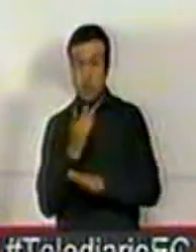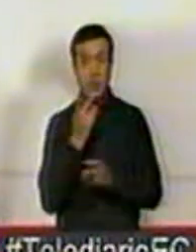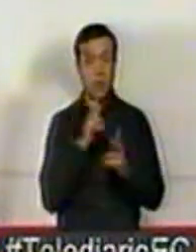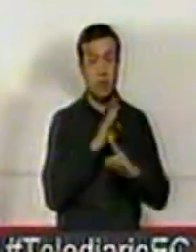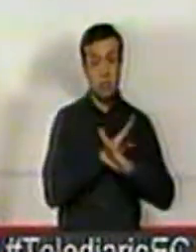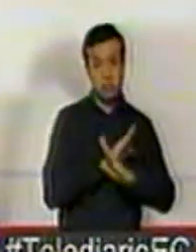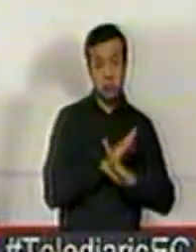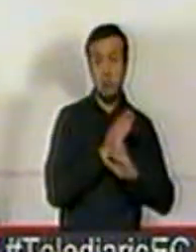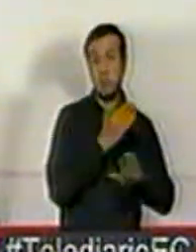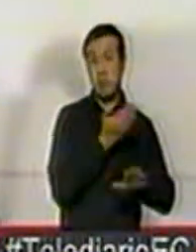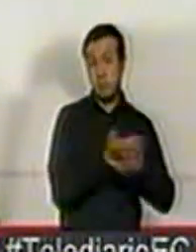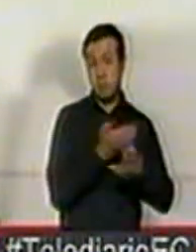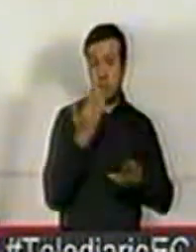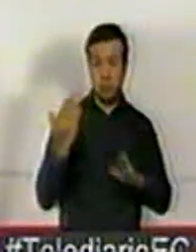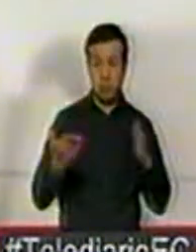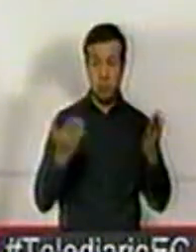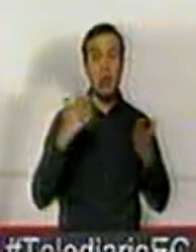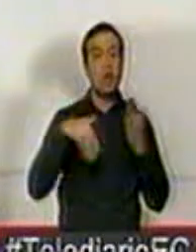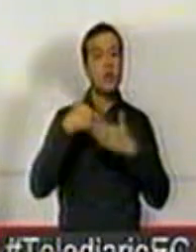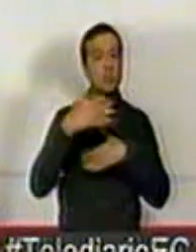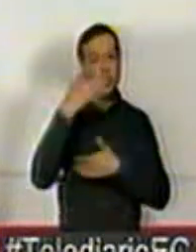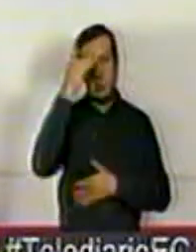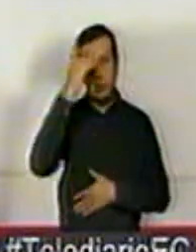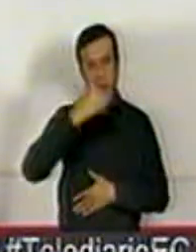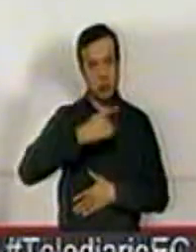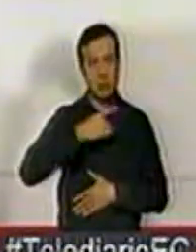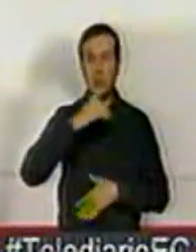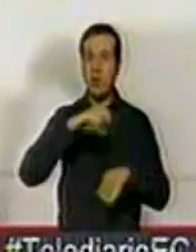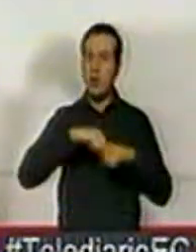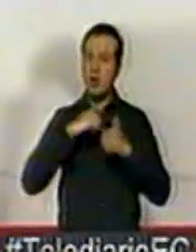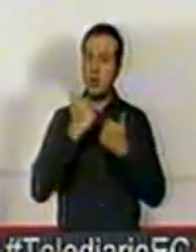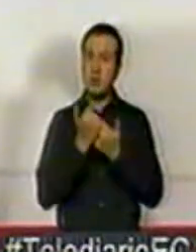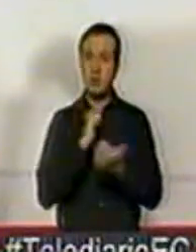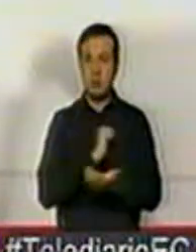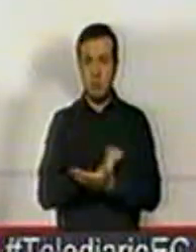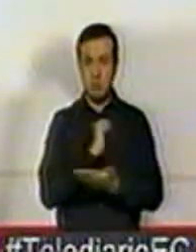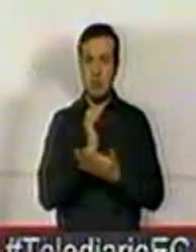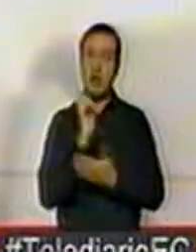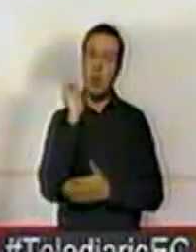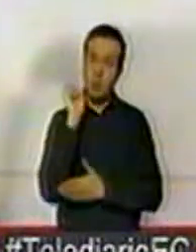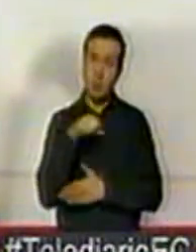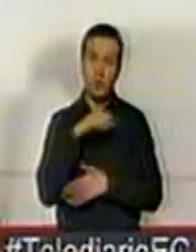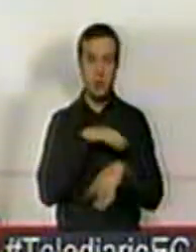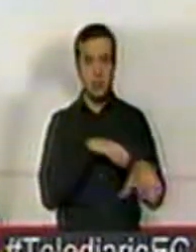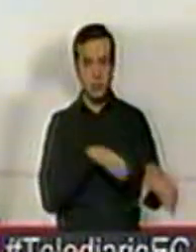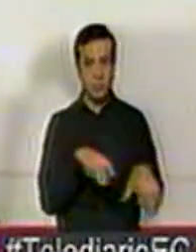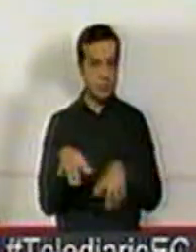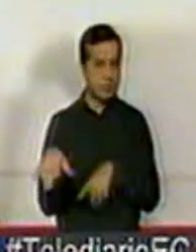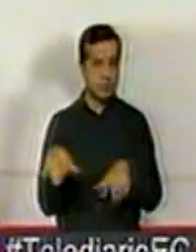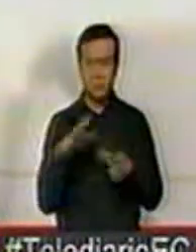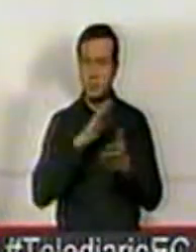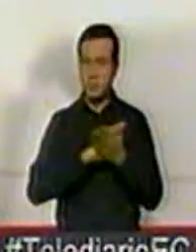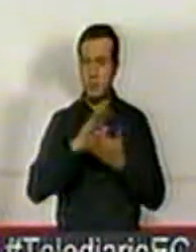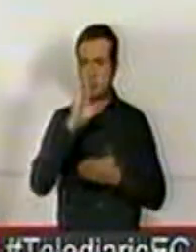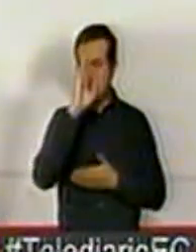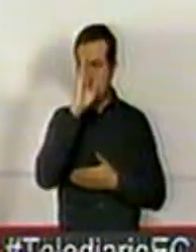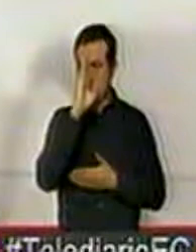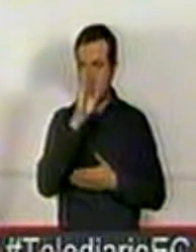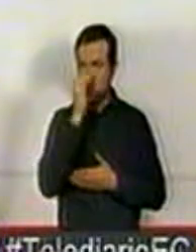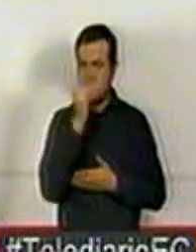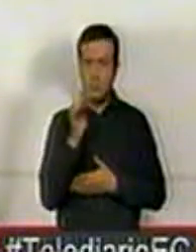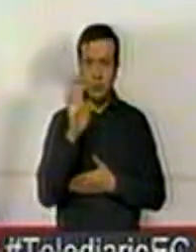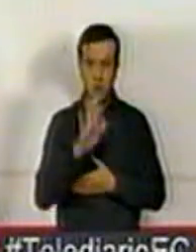defensa, para que se tome una decisión en donde la Asamblea Nacional pueda actuar con transparencia y como quiere el